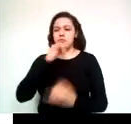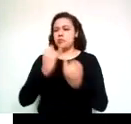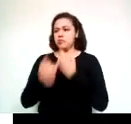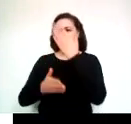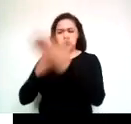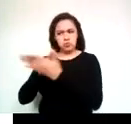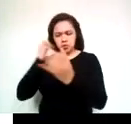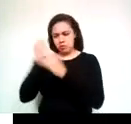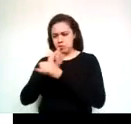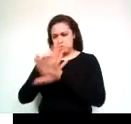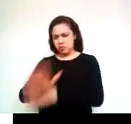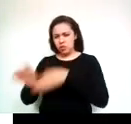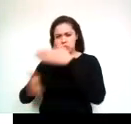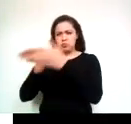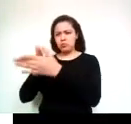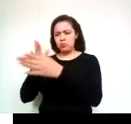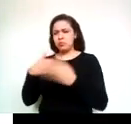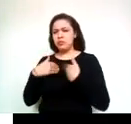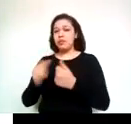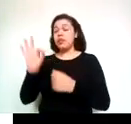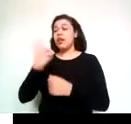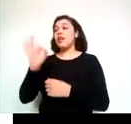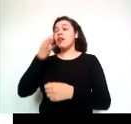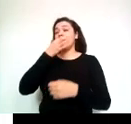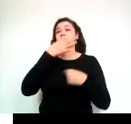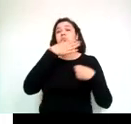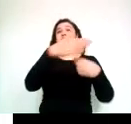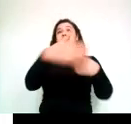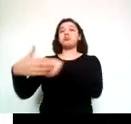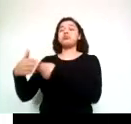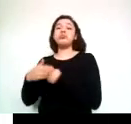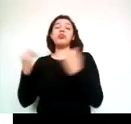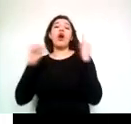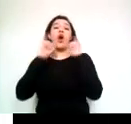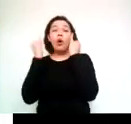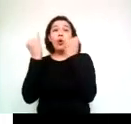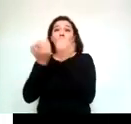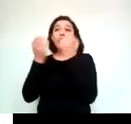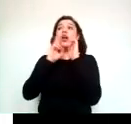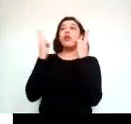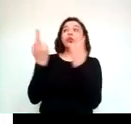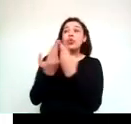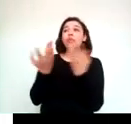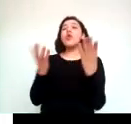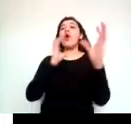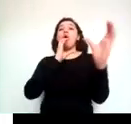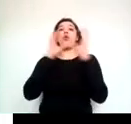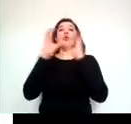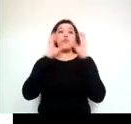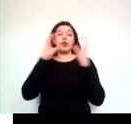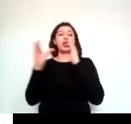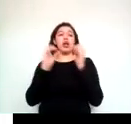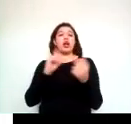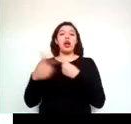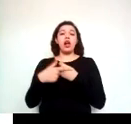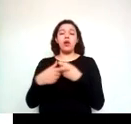información al respecto, si mandan comunicados la institución, si hace una junta, si hace una reunión, si hace un comunicado, pues el colaborador